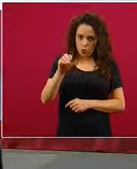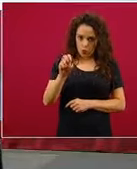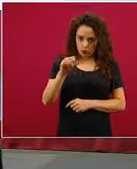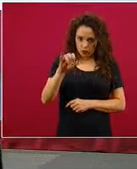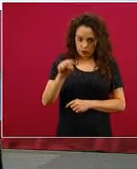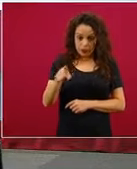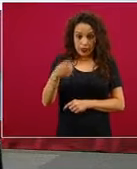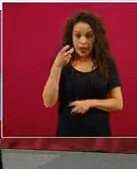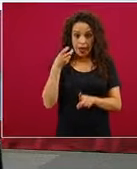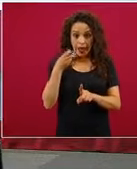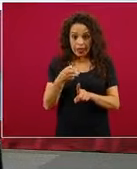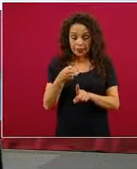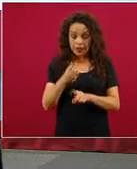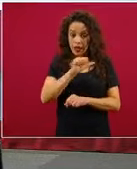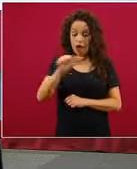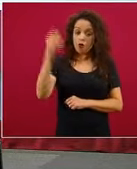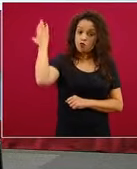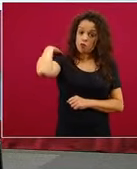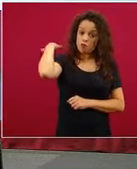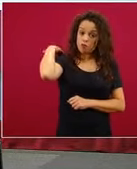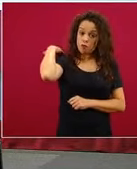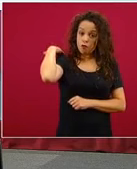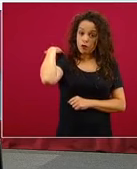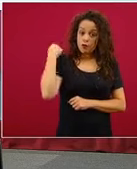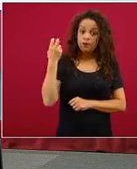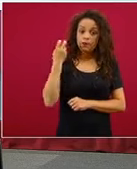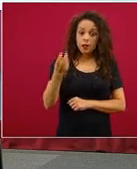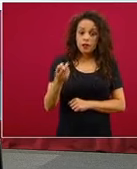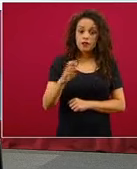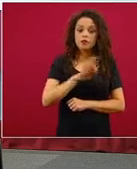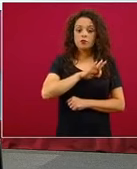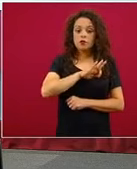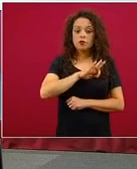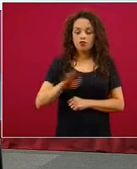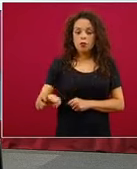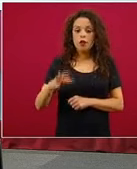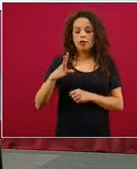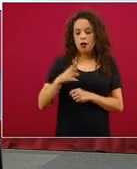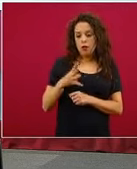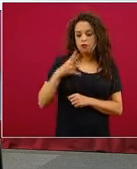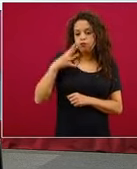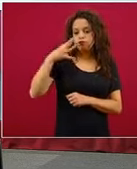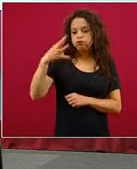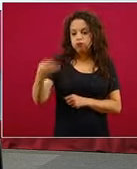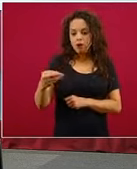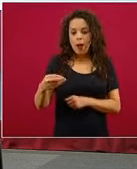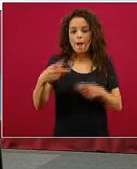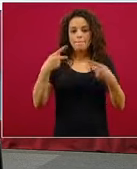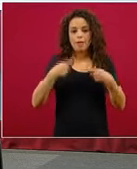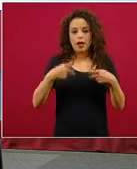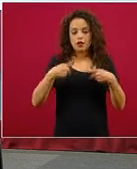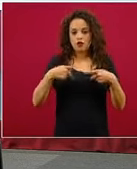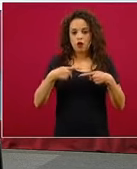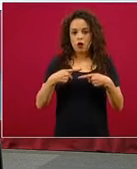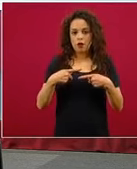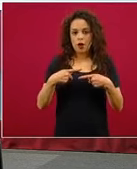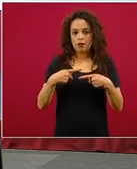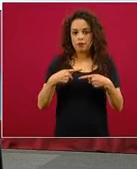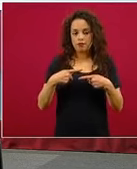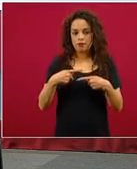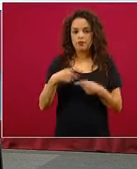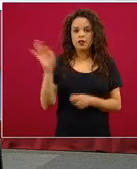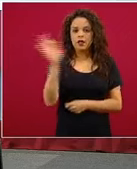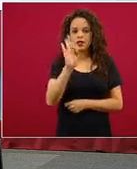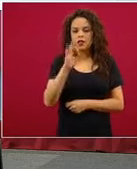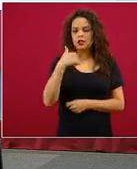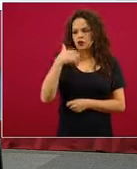la tuberculosis pulmonar, es la que se transmite de persona a persona. Es decir, yo puedo conocer a una persona que